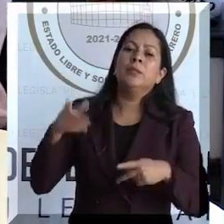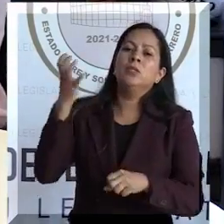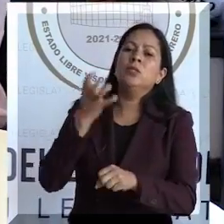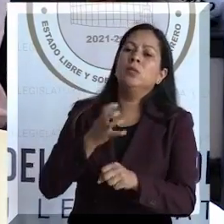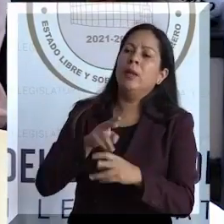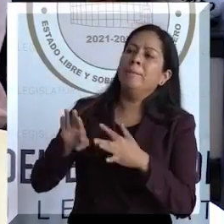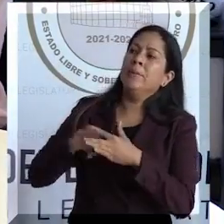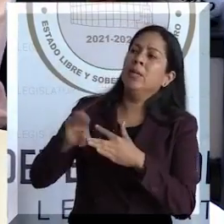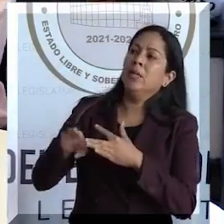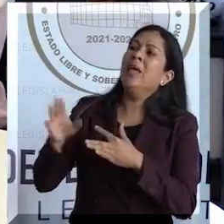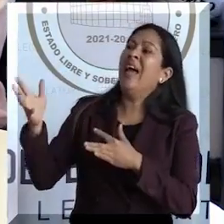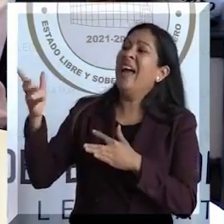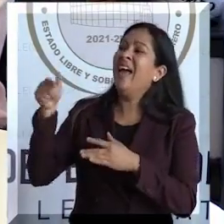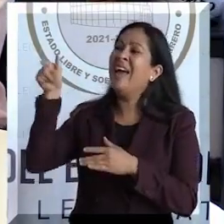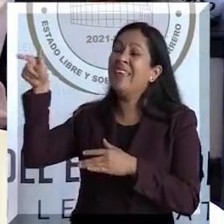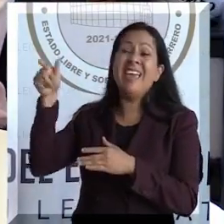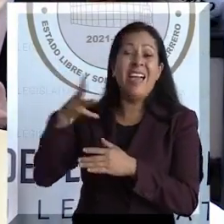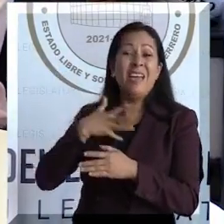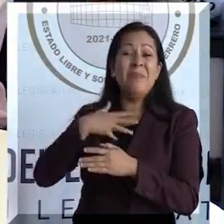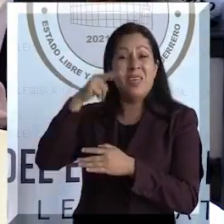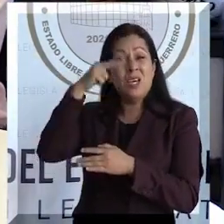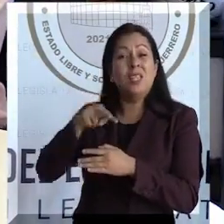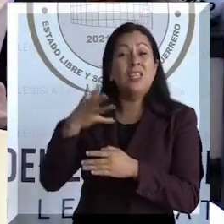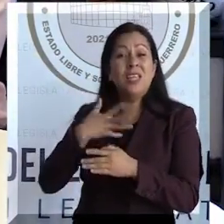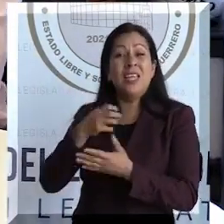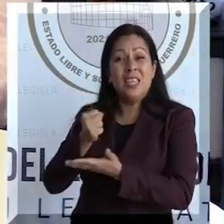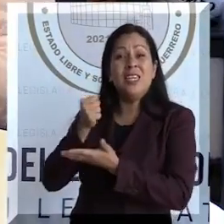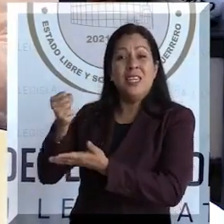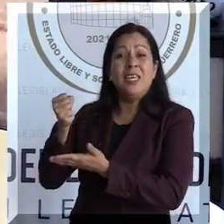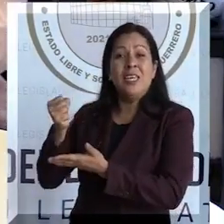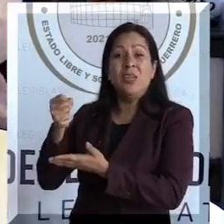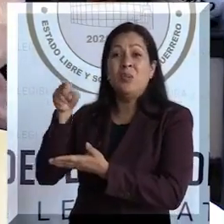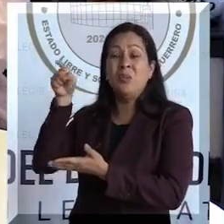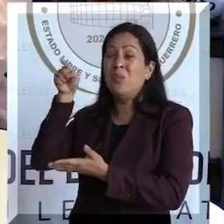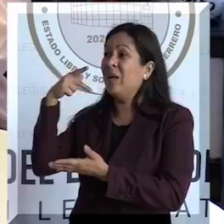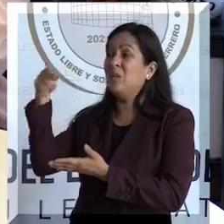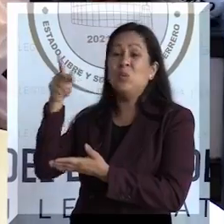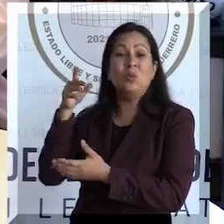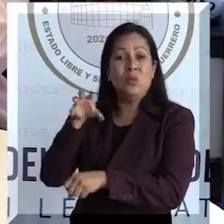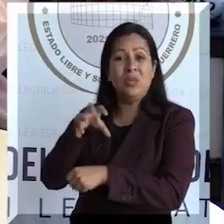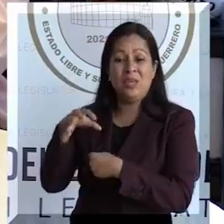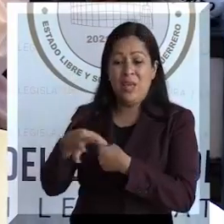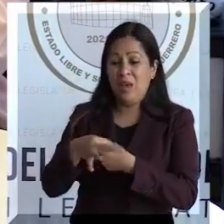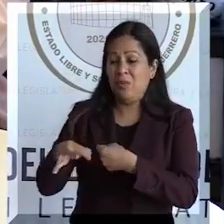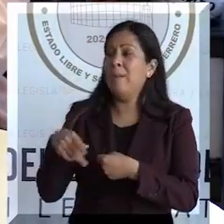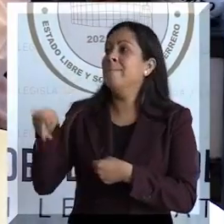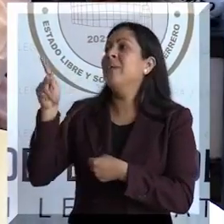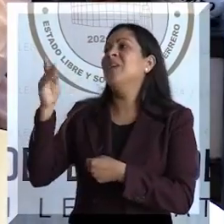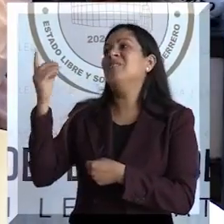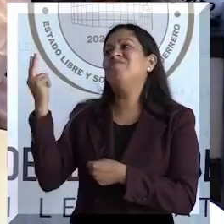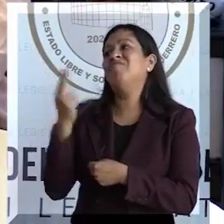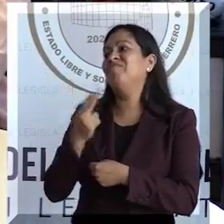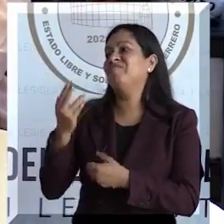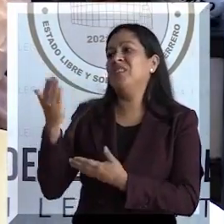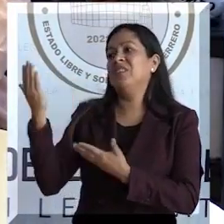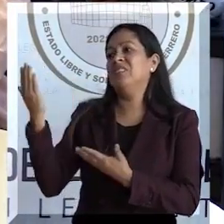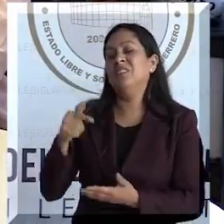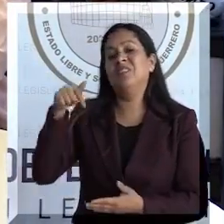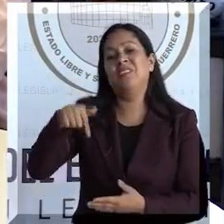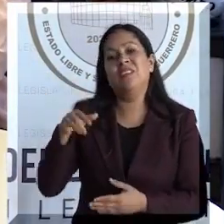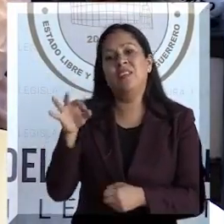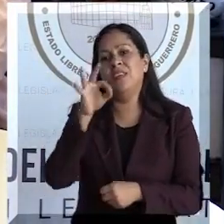pero yo quiero entrarle para mi comunidad, pero les dicen, tú tienes que venir